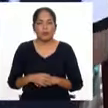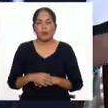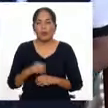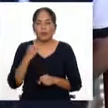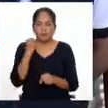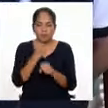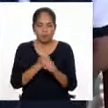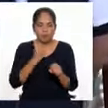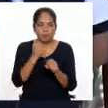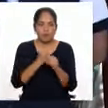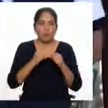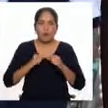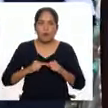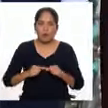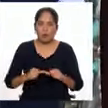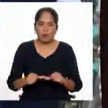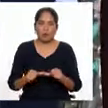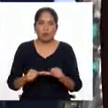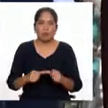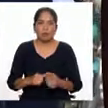trabajando en ese